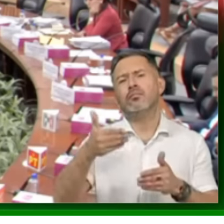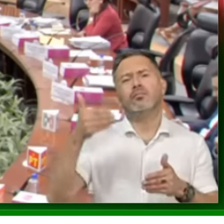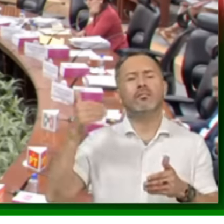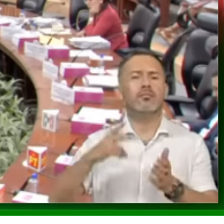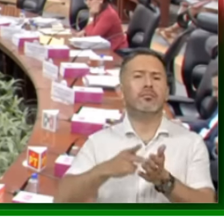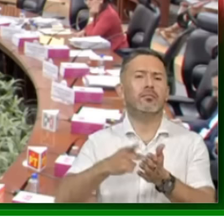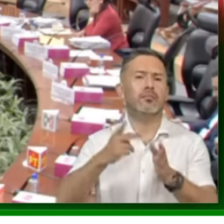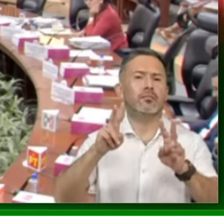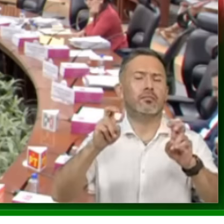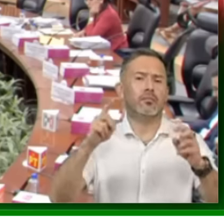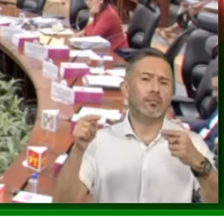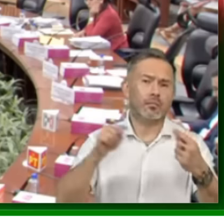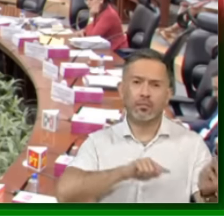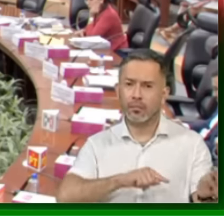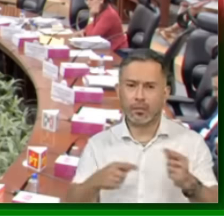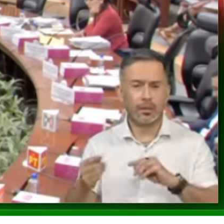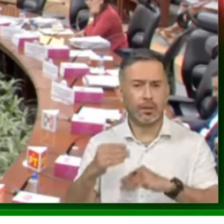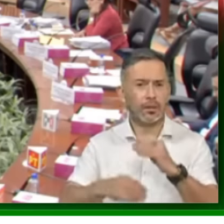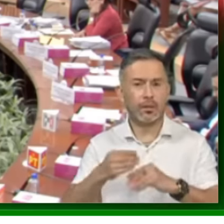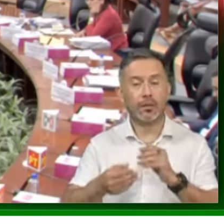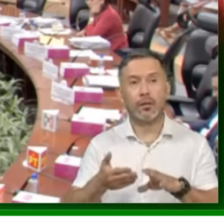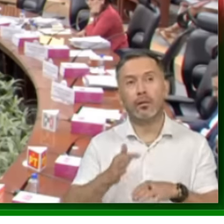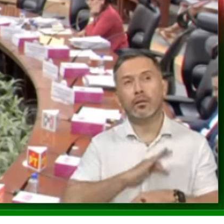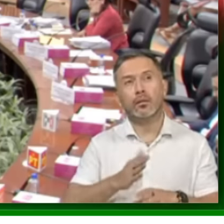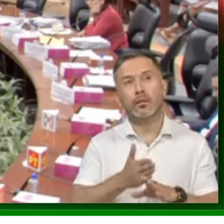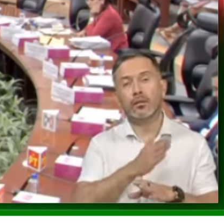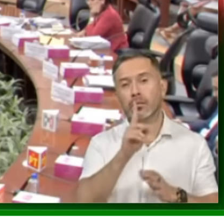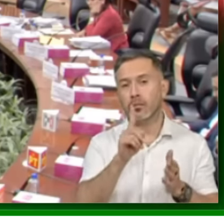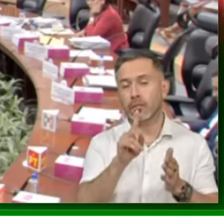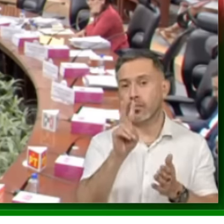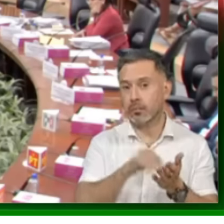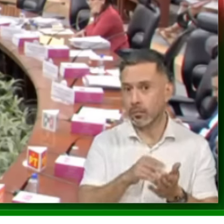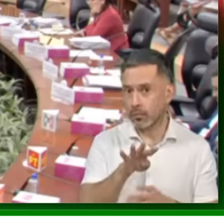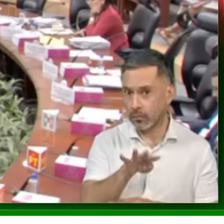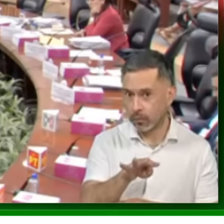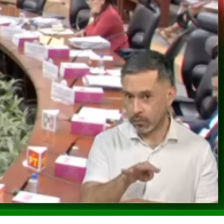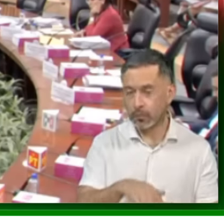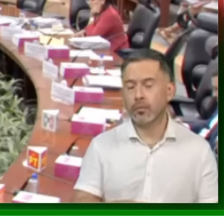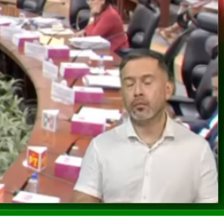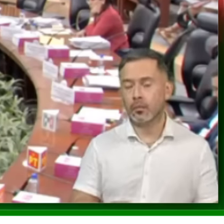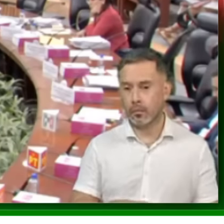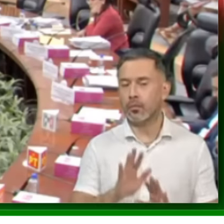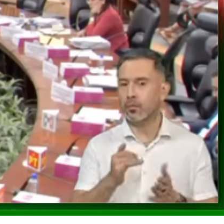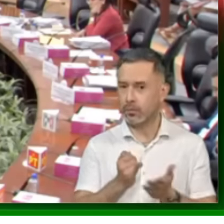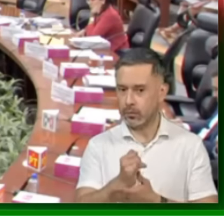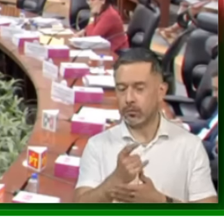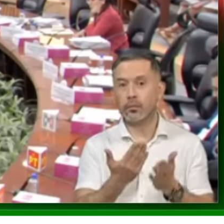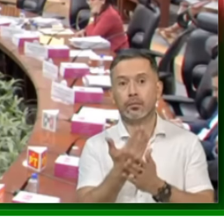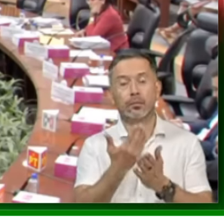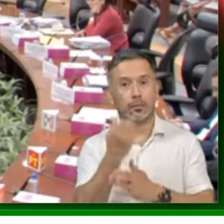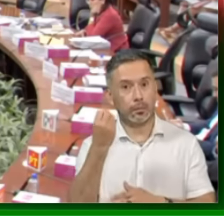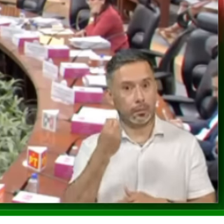otras ocasiones en algunas como en 2019 se llegó a tomar la decisión de que las mañaneras se